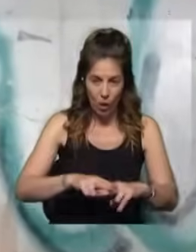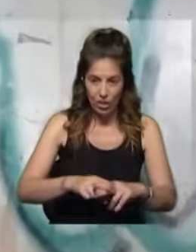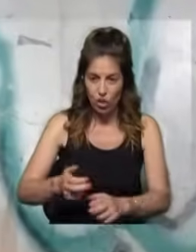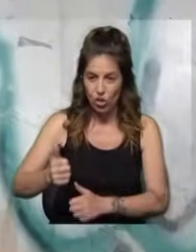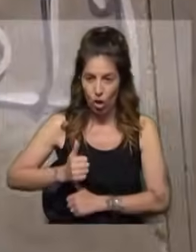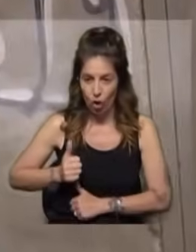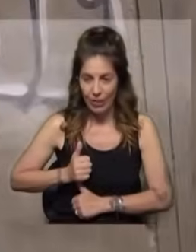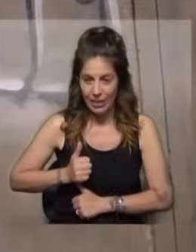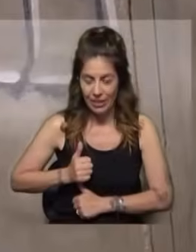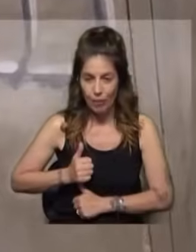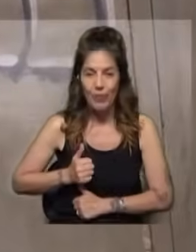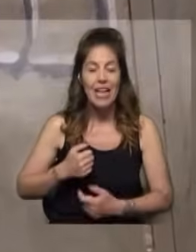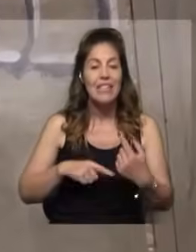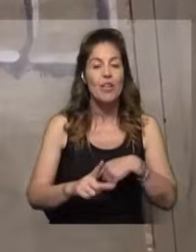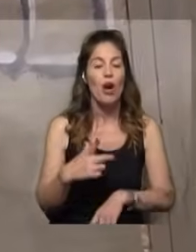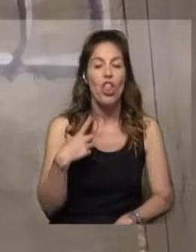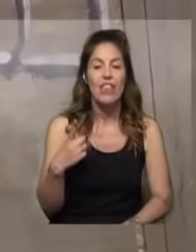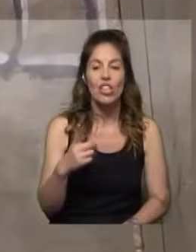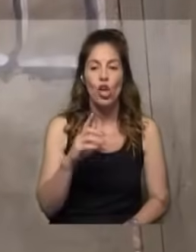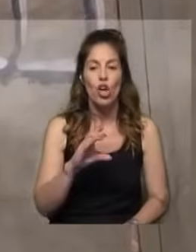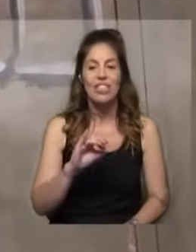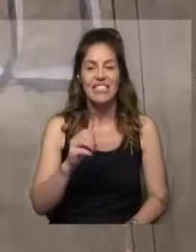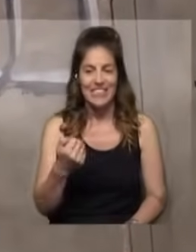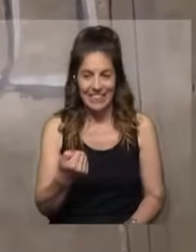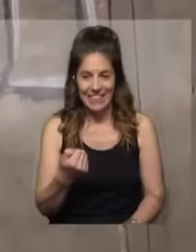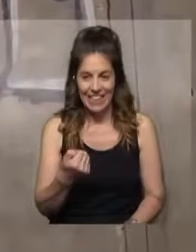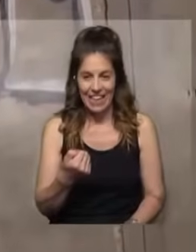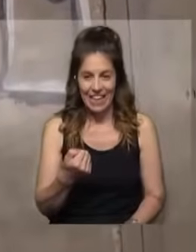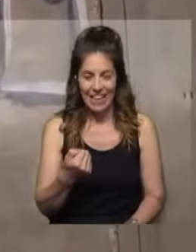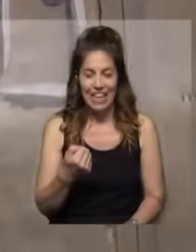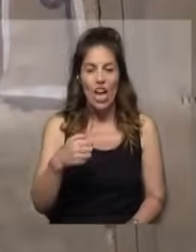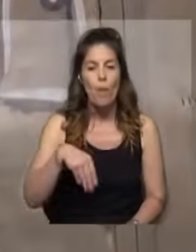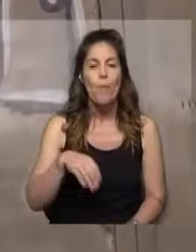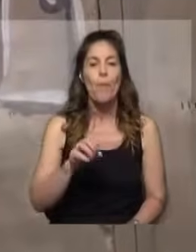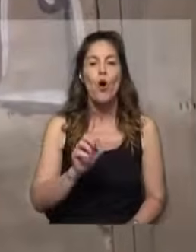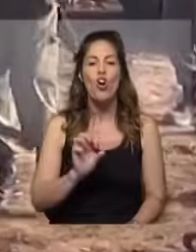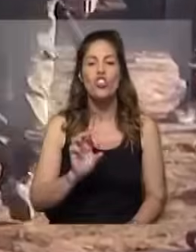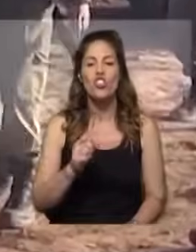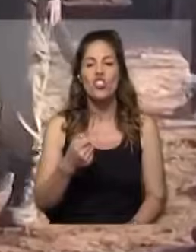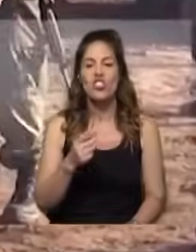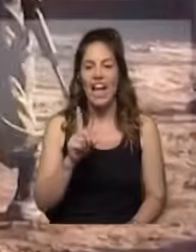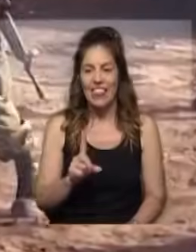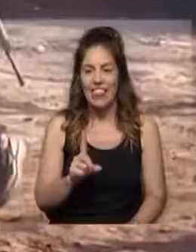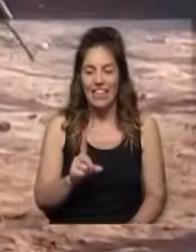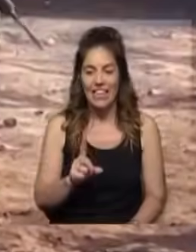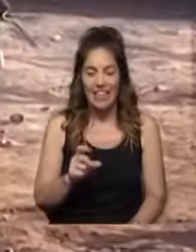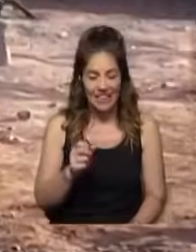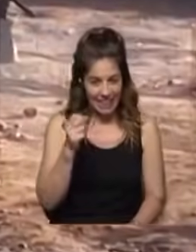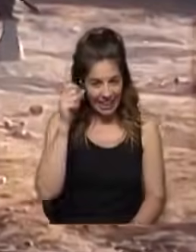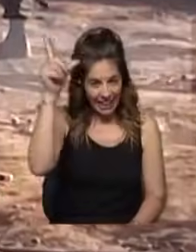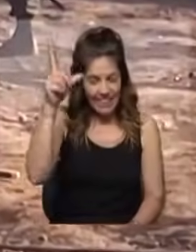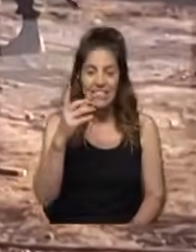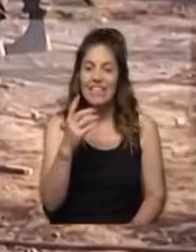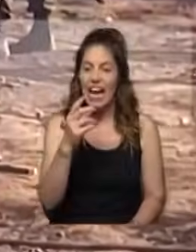israelíes sin embargo el director de la ca William burns el del mosad David barnea y el jefe de la inteligencia egipcia aas camel se